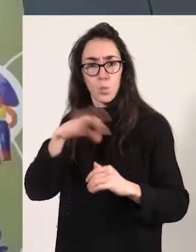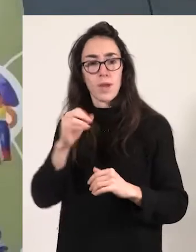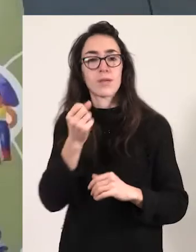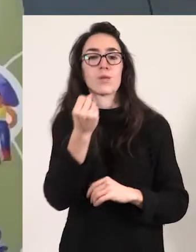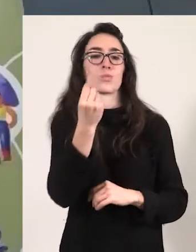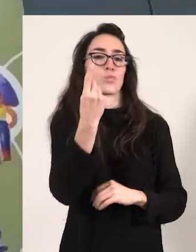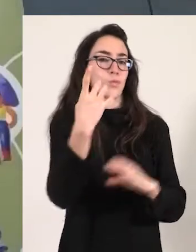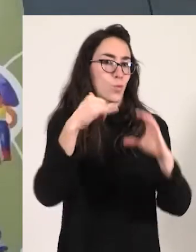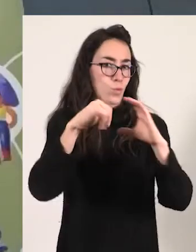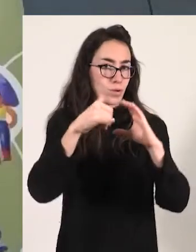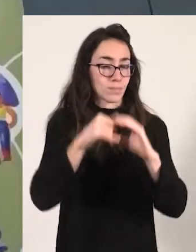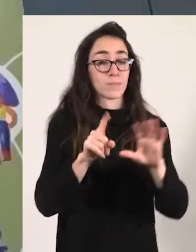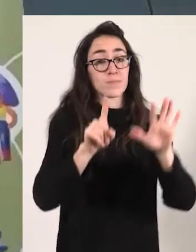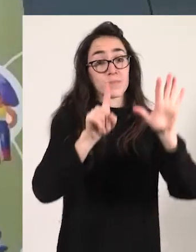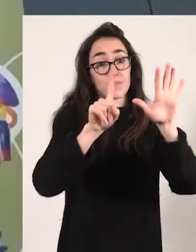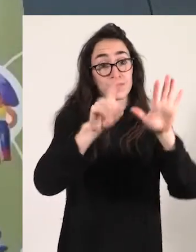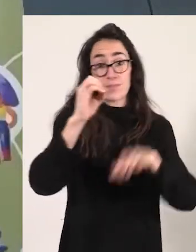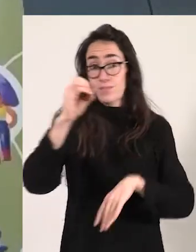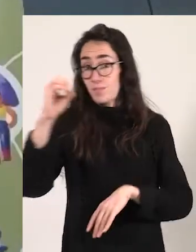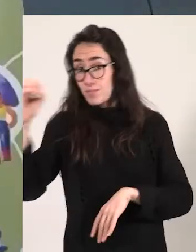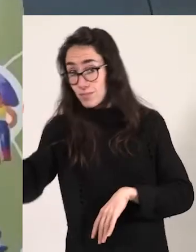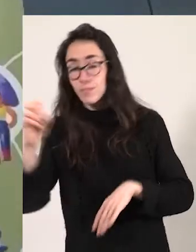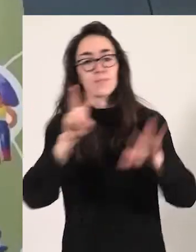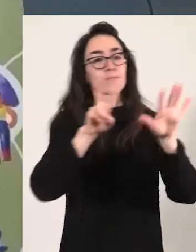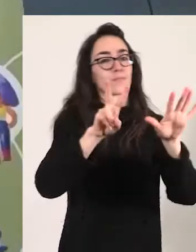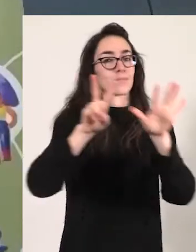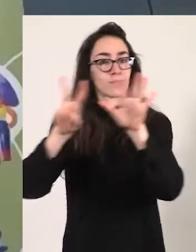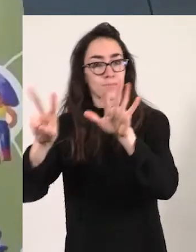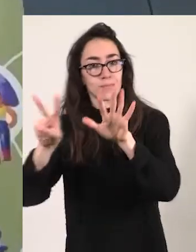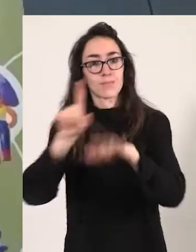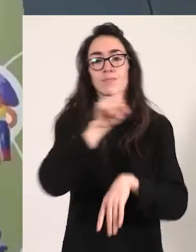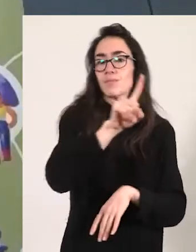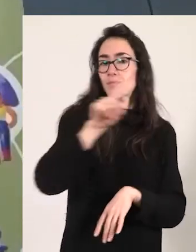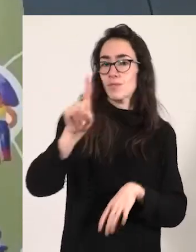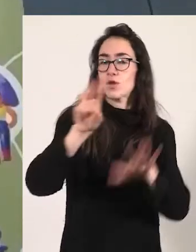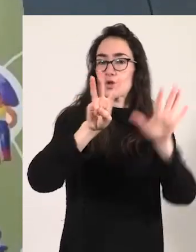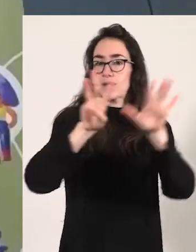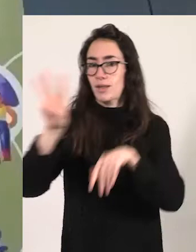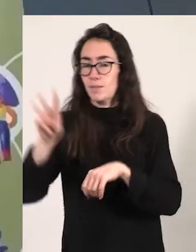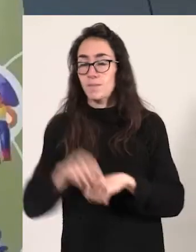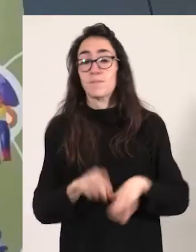hacerlo a través de un teléfono de WhatsApp y de Telegram,